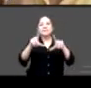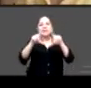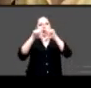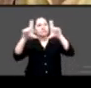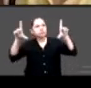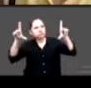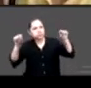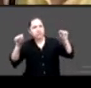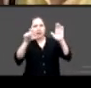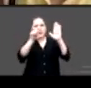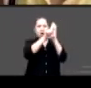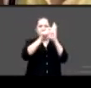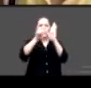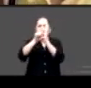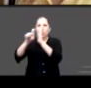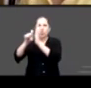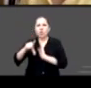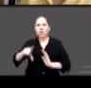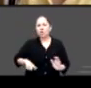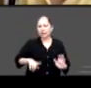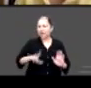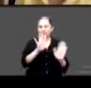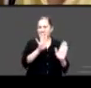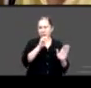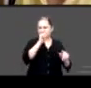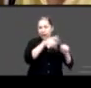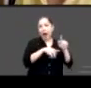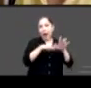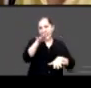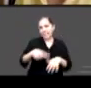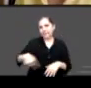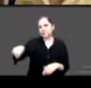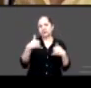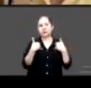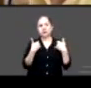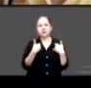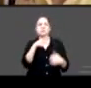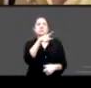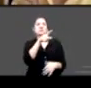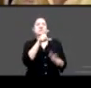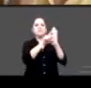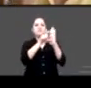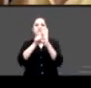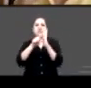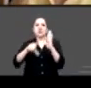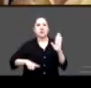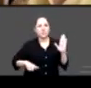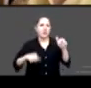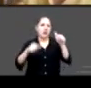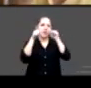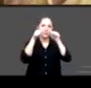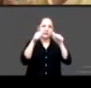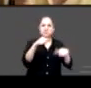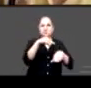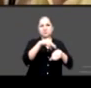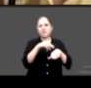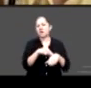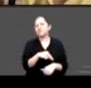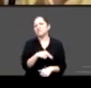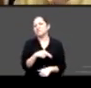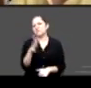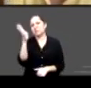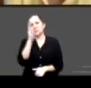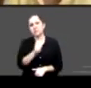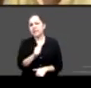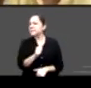en donde tenemos nuestro directorio de servicios amigables, pero hay mucha información, y muy importante, está totalmente digerida y está